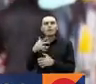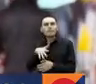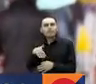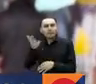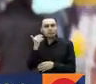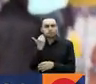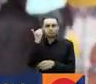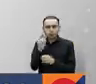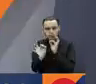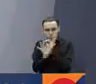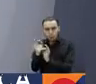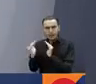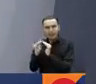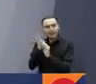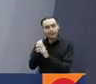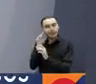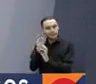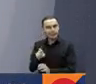será obligatorio.